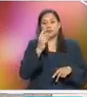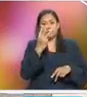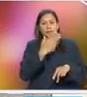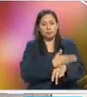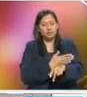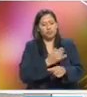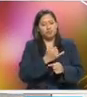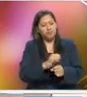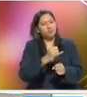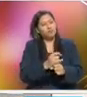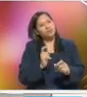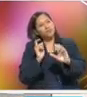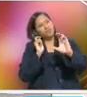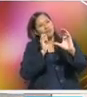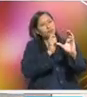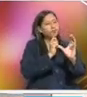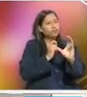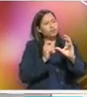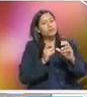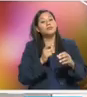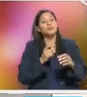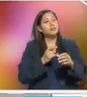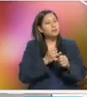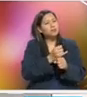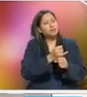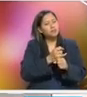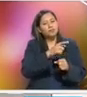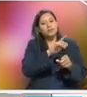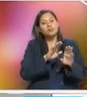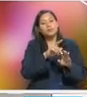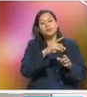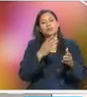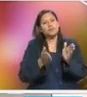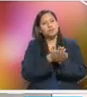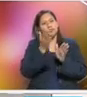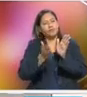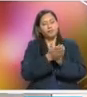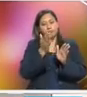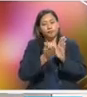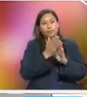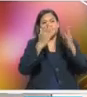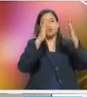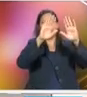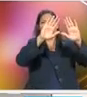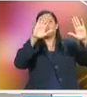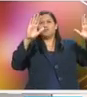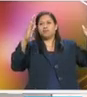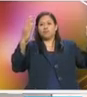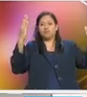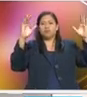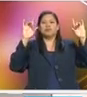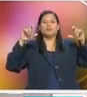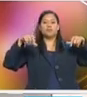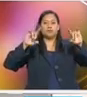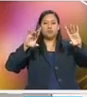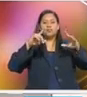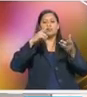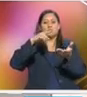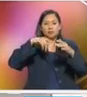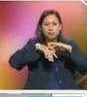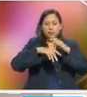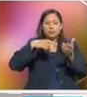talladores, quienes junto con él comenzaron a llevar a cabo la construcción del retablo de los arcángeles en la